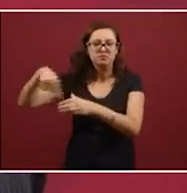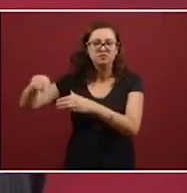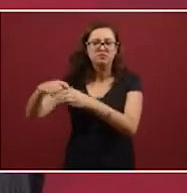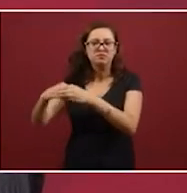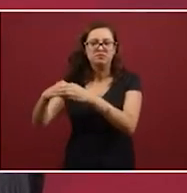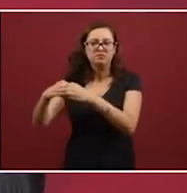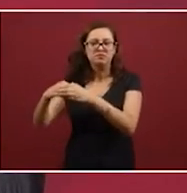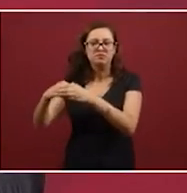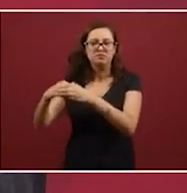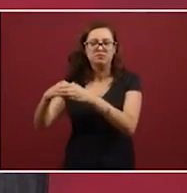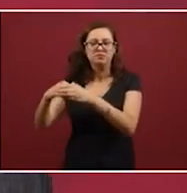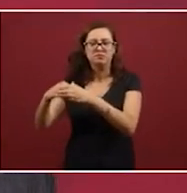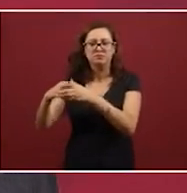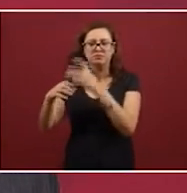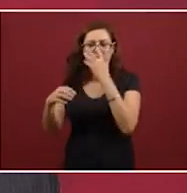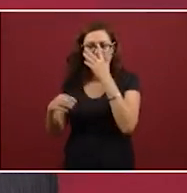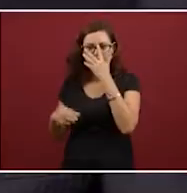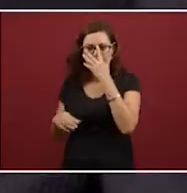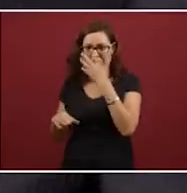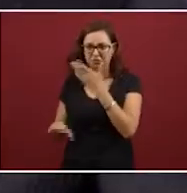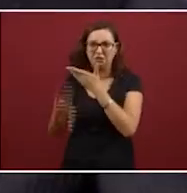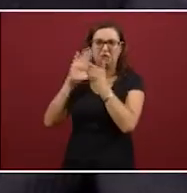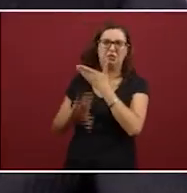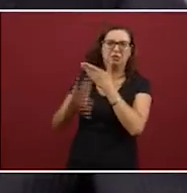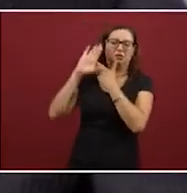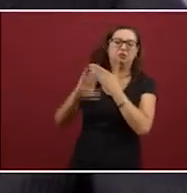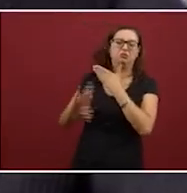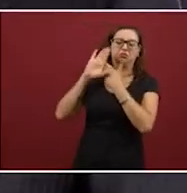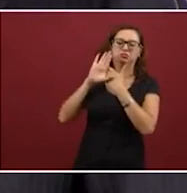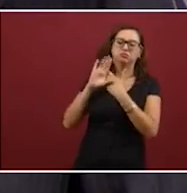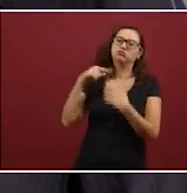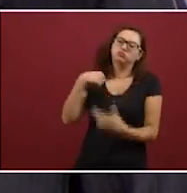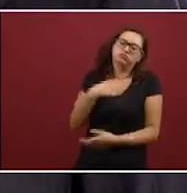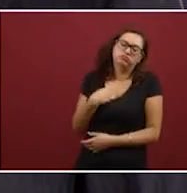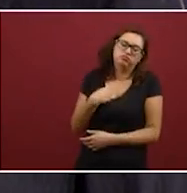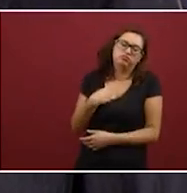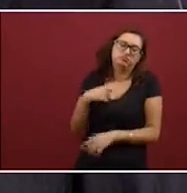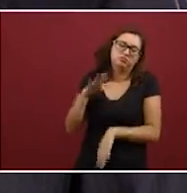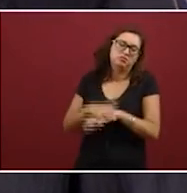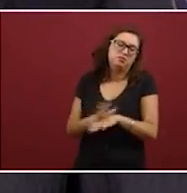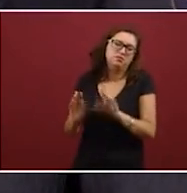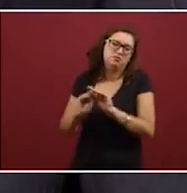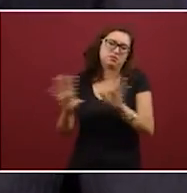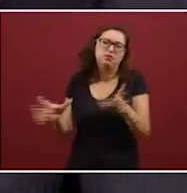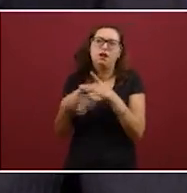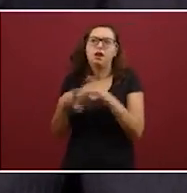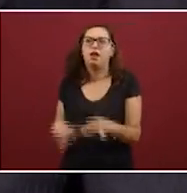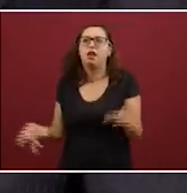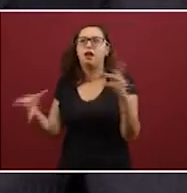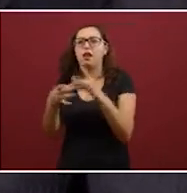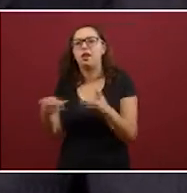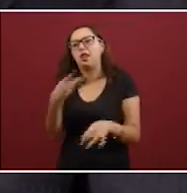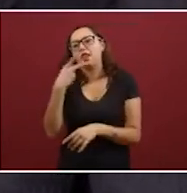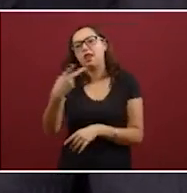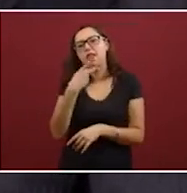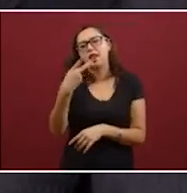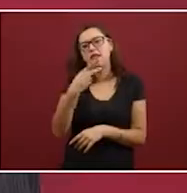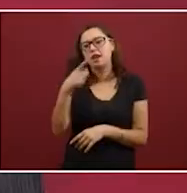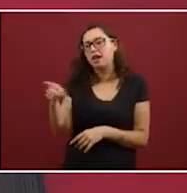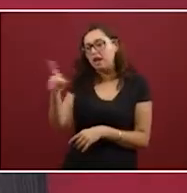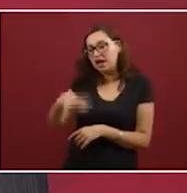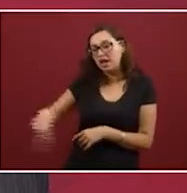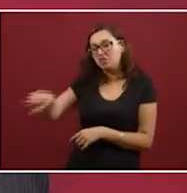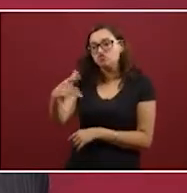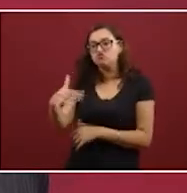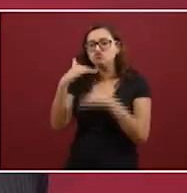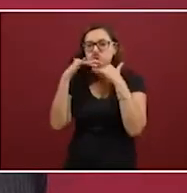más me impidan hablar pues voy a ser más claro no los corruptos que tenían